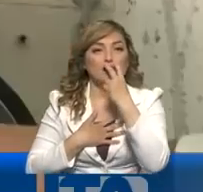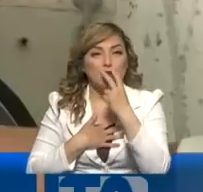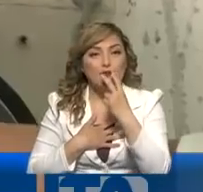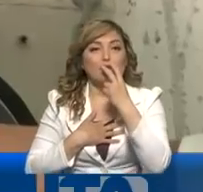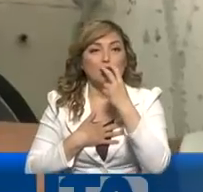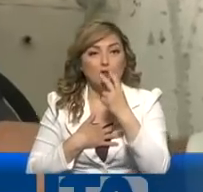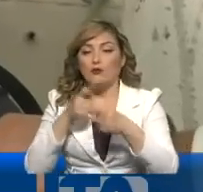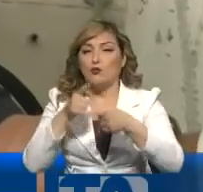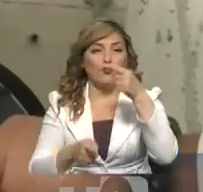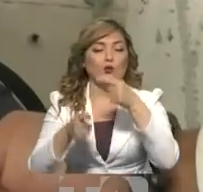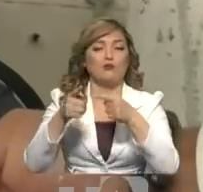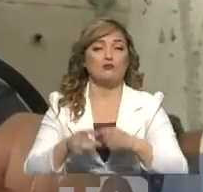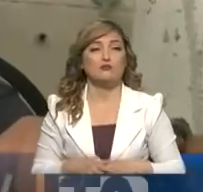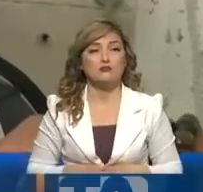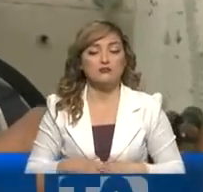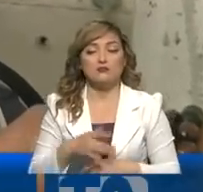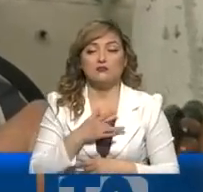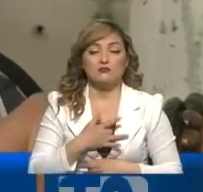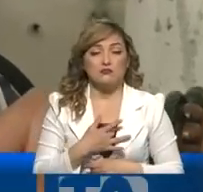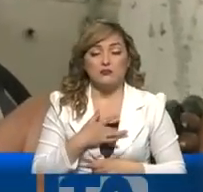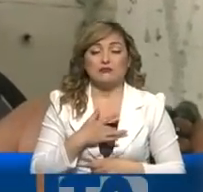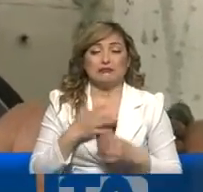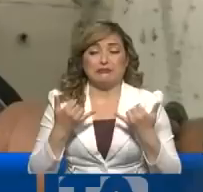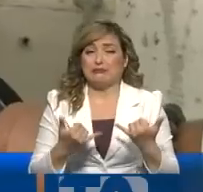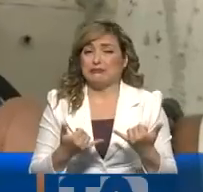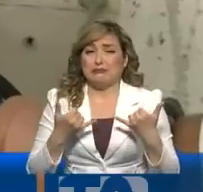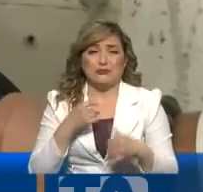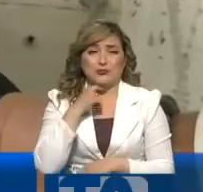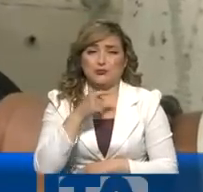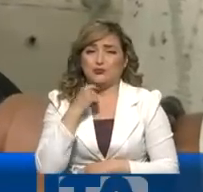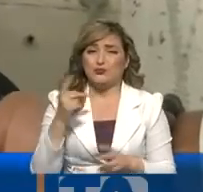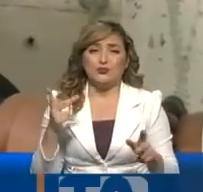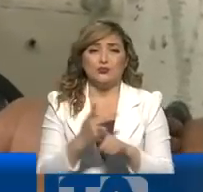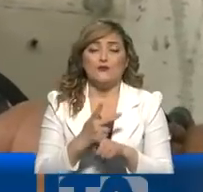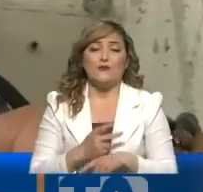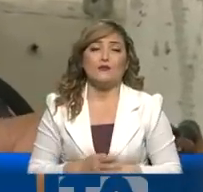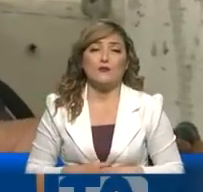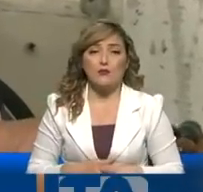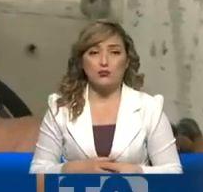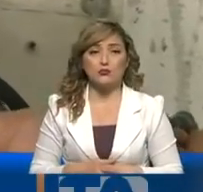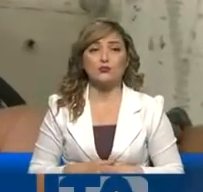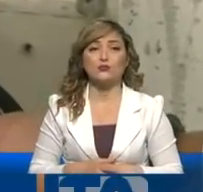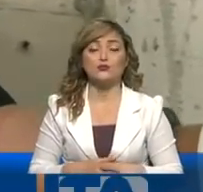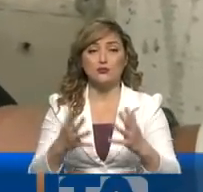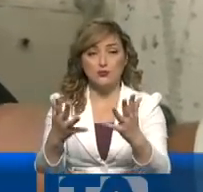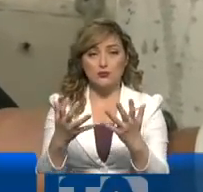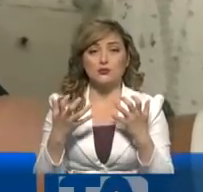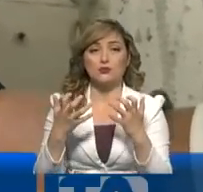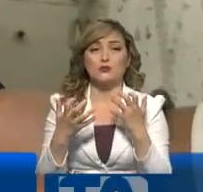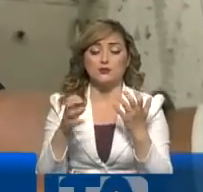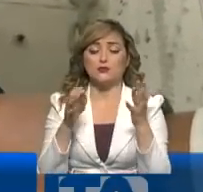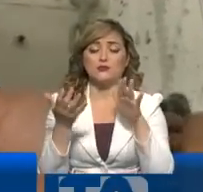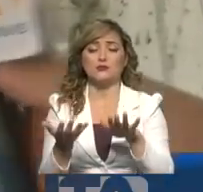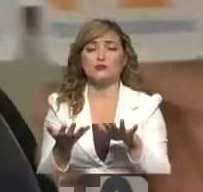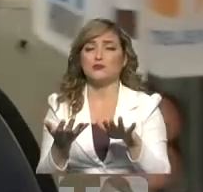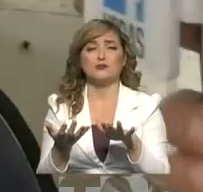respiratorios. En realidad, cuando uno siente como lo estoy sintiendo yo, es terrible, terrible. Uno quiere en ese es morirse